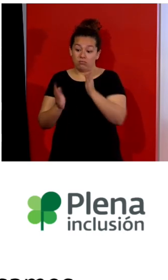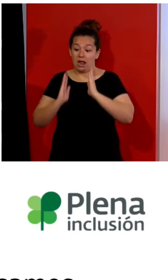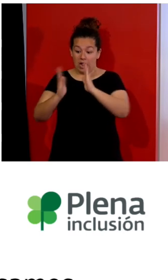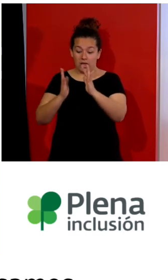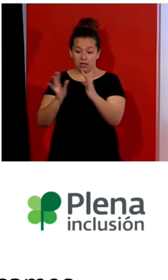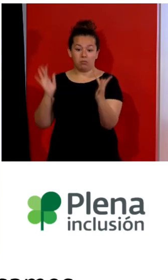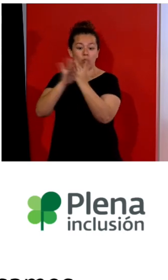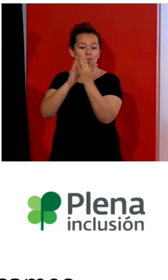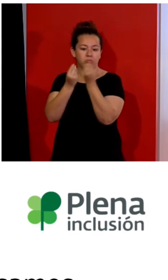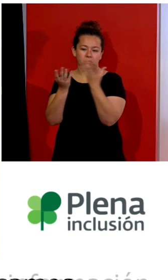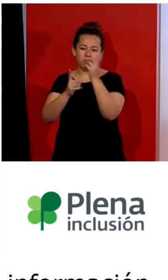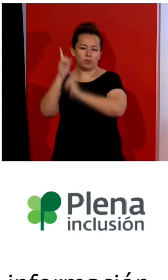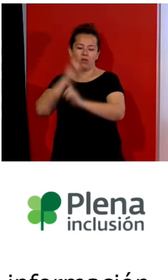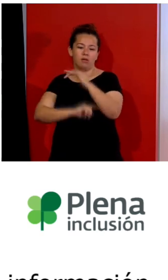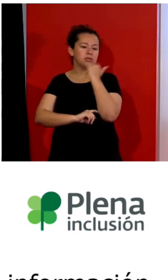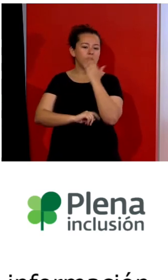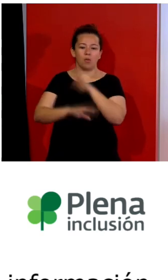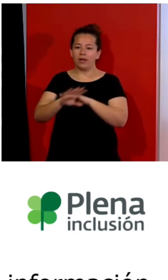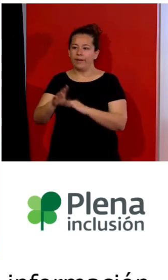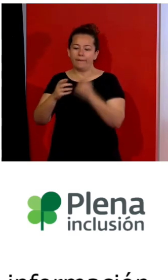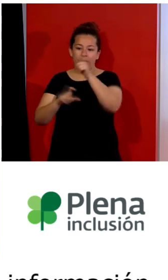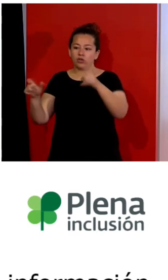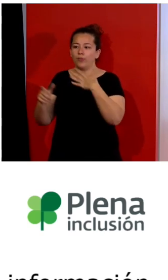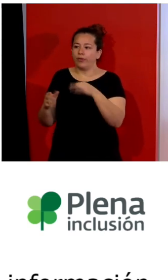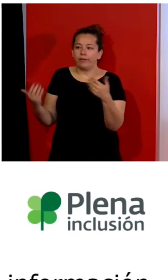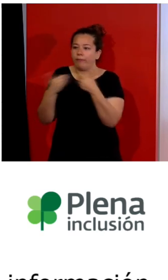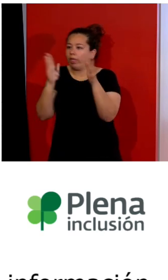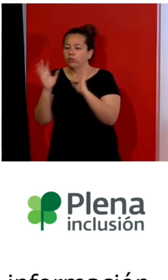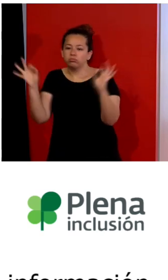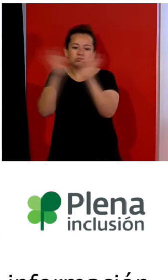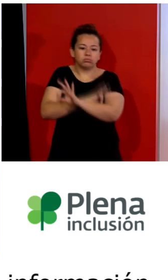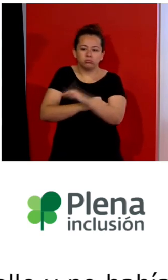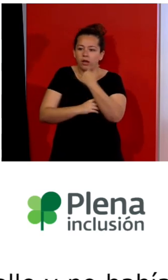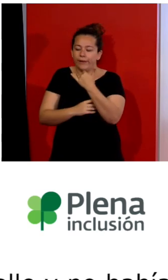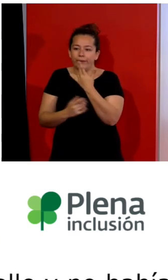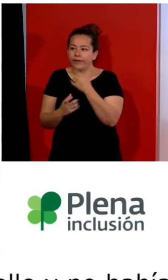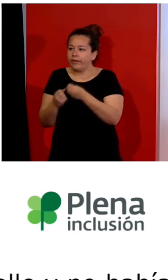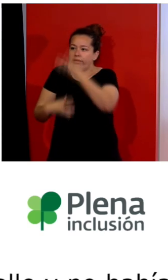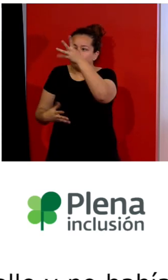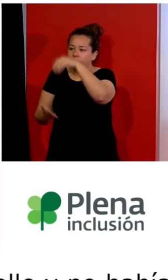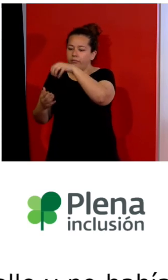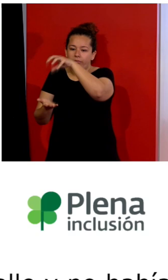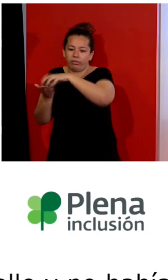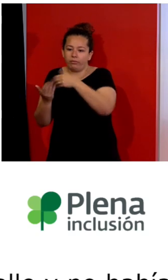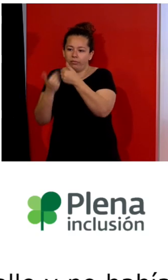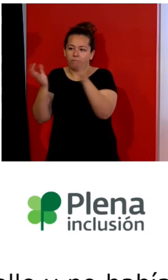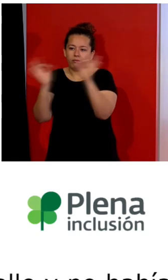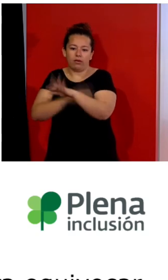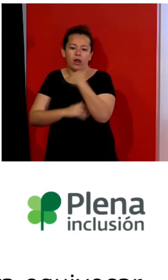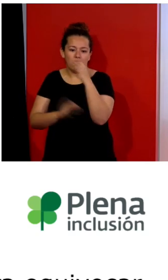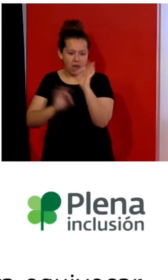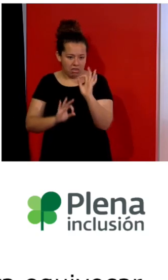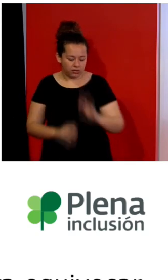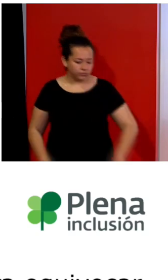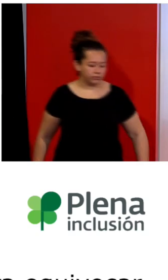había problemas de que la gente se pudiera equivocar o que se equivocaran de facultad o lo que fuera.